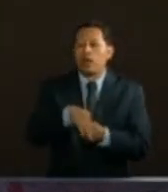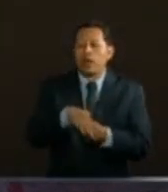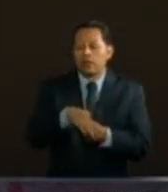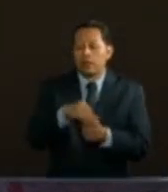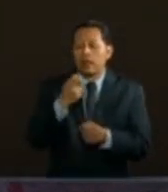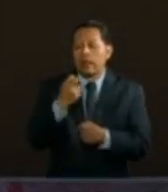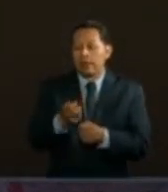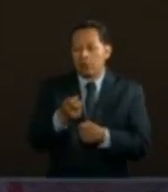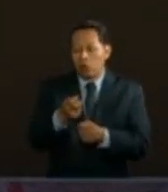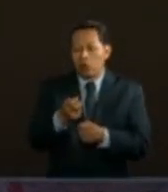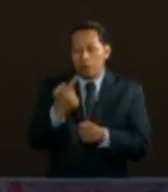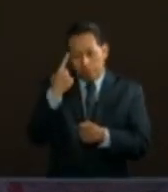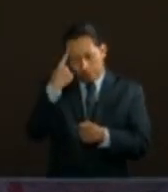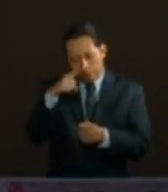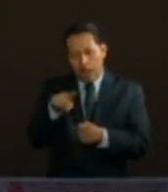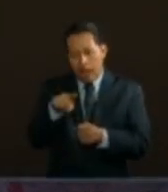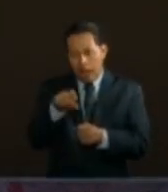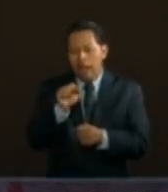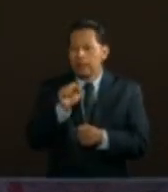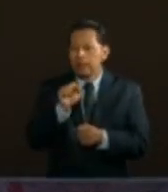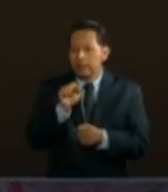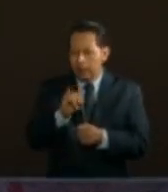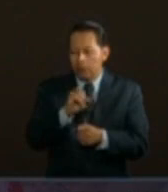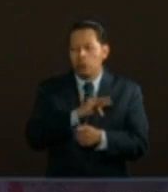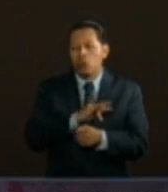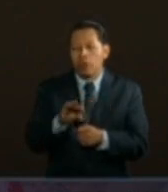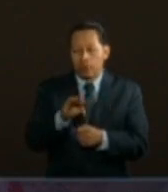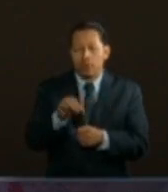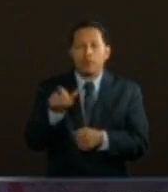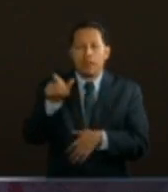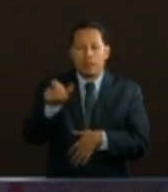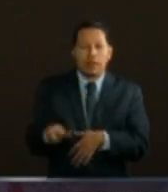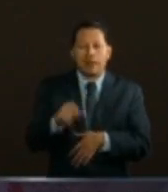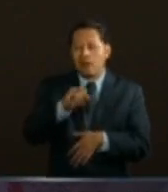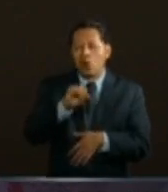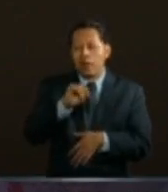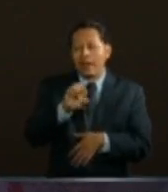favor del consejero Jorge Eduardo Navarrete. Muchas gracias.